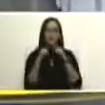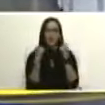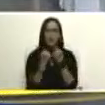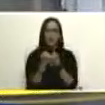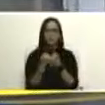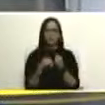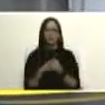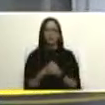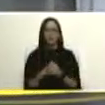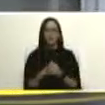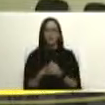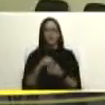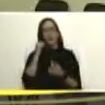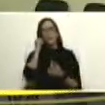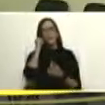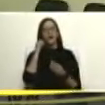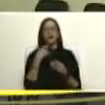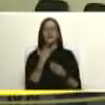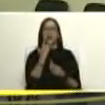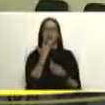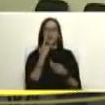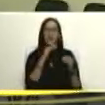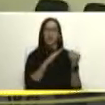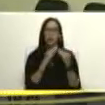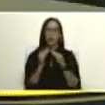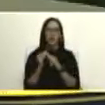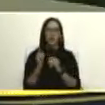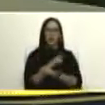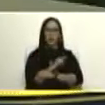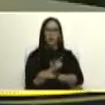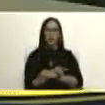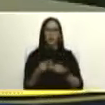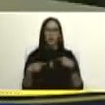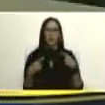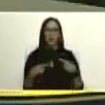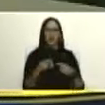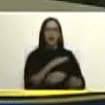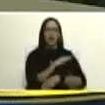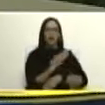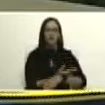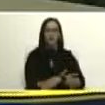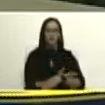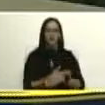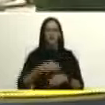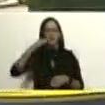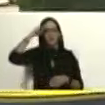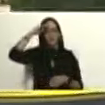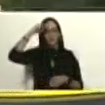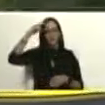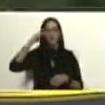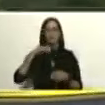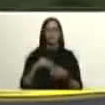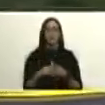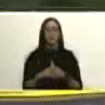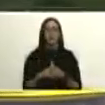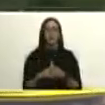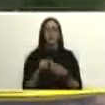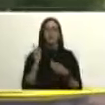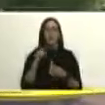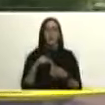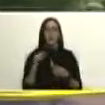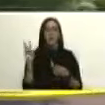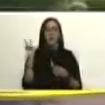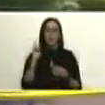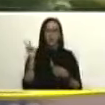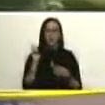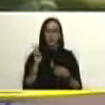SENAE, de las mujeres valientes de la comunidad, el poder popular, la Fuerza Armada Nacional, pero sobre todo en la Venezuela